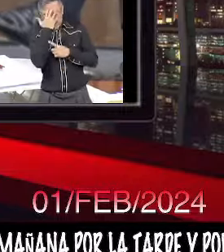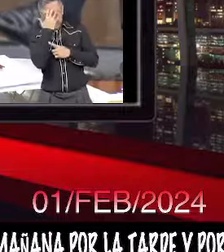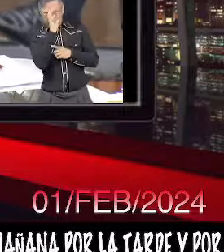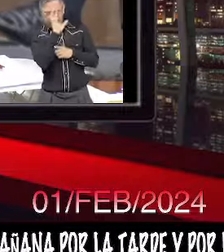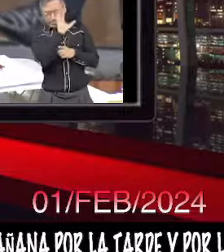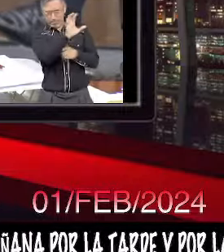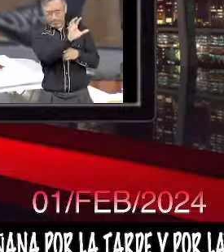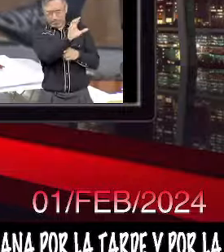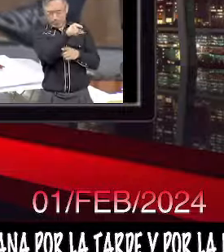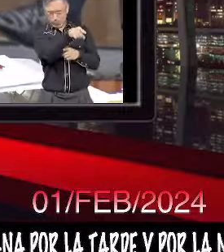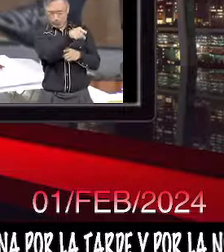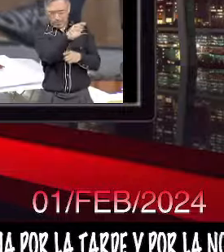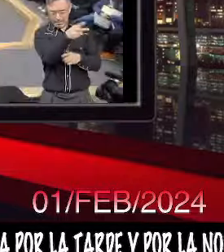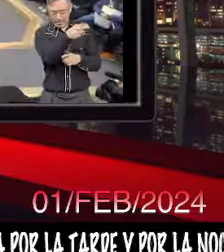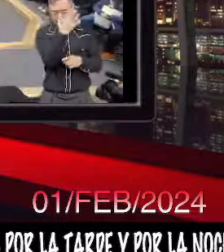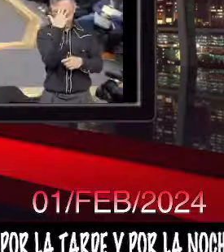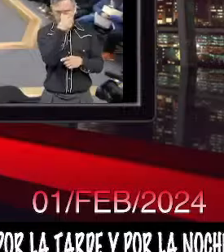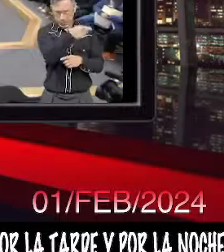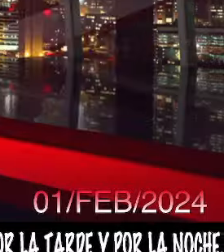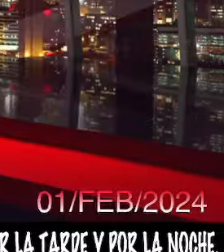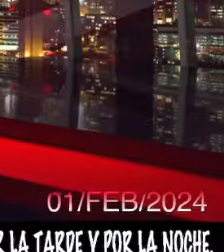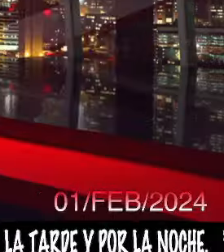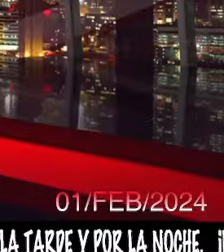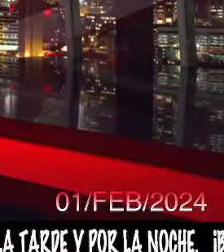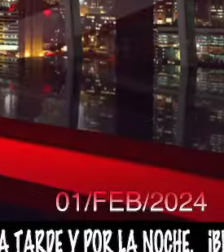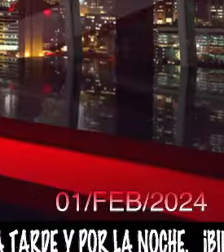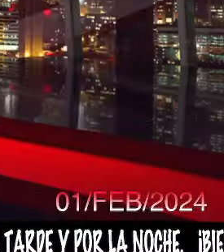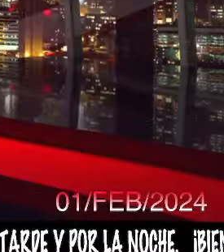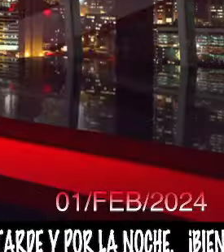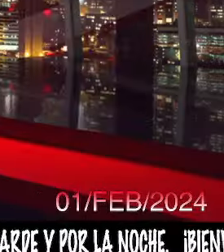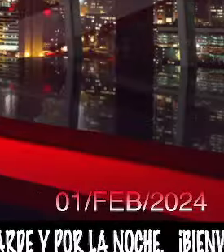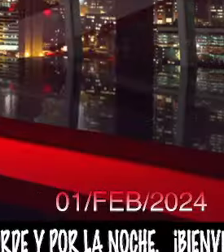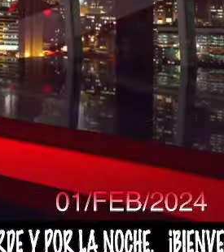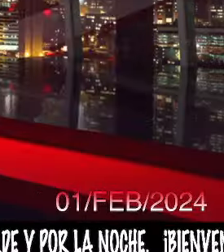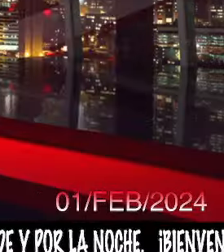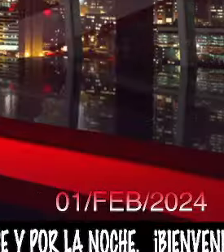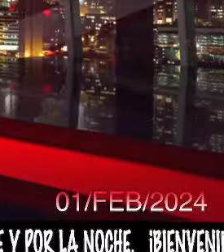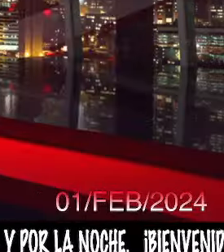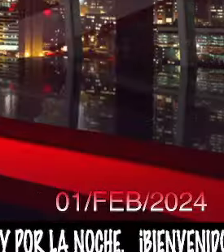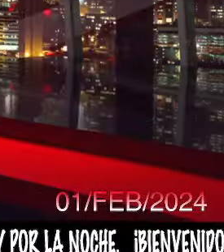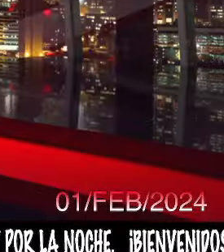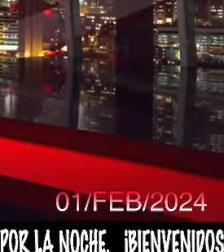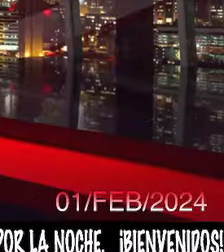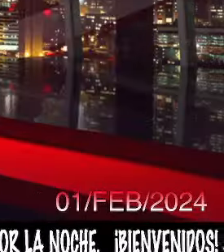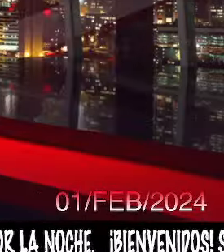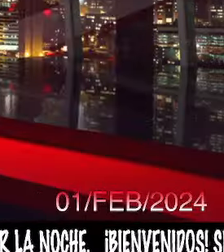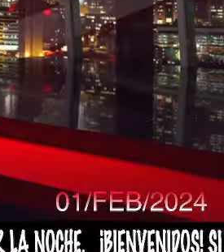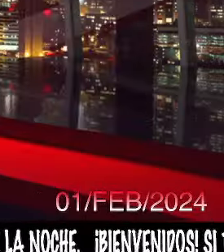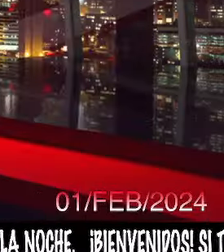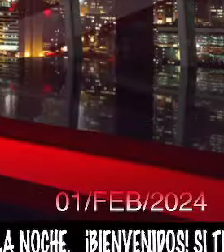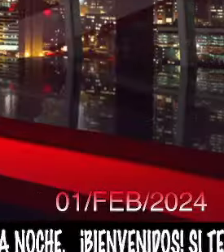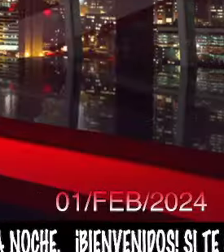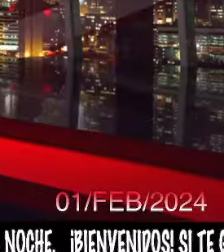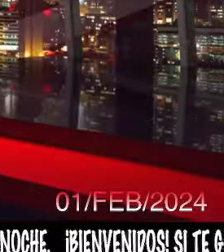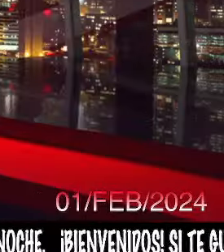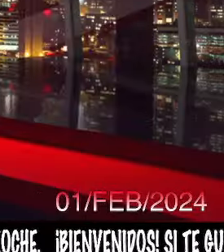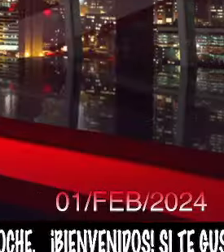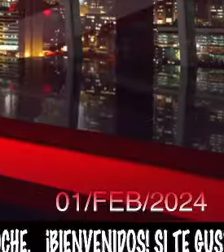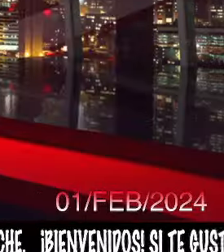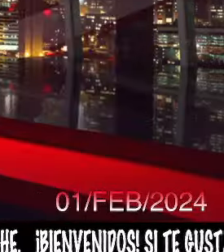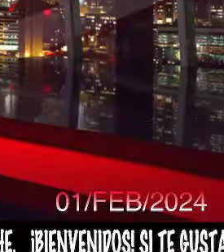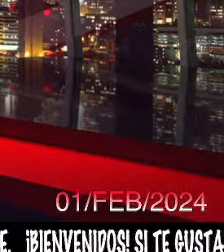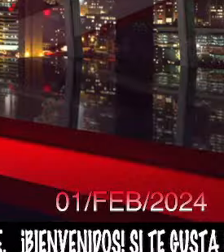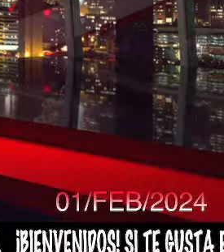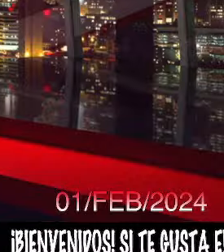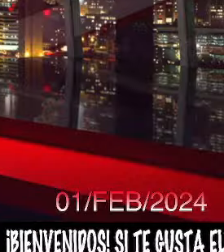de Manuel Bartlett. Muchas gracias. Bueno, gracias pues a yo usted. Creo que le ardió bastante que llegara a Noroña a quitarle foco, a decirle sus